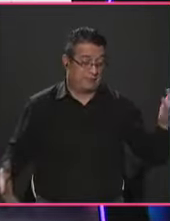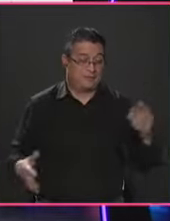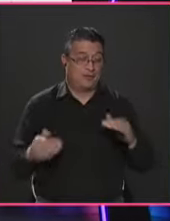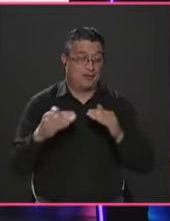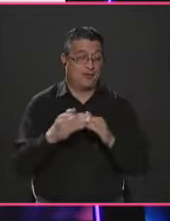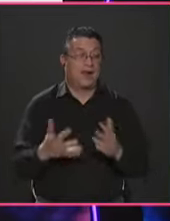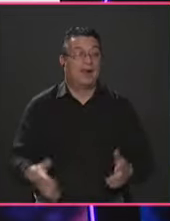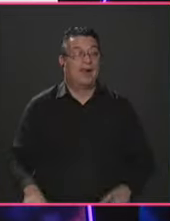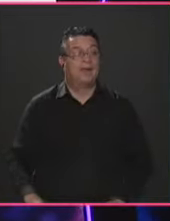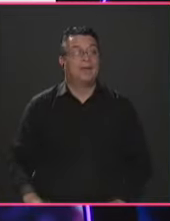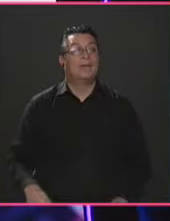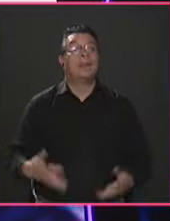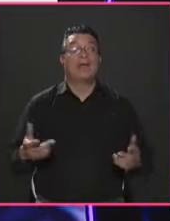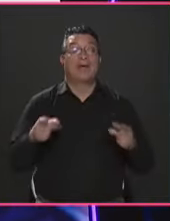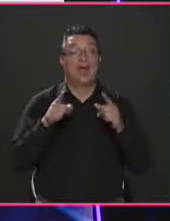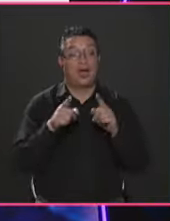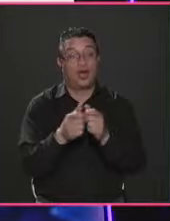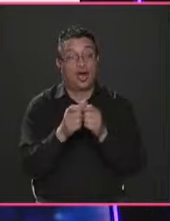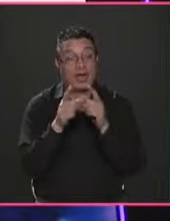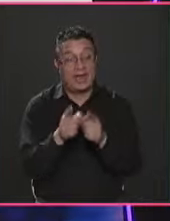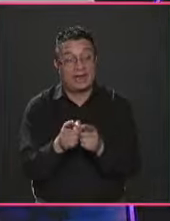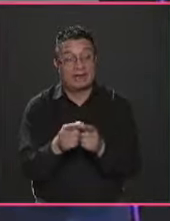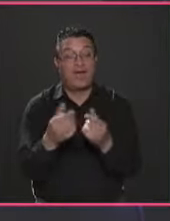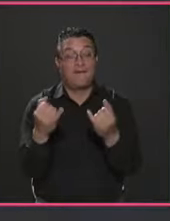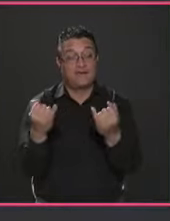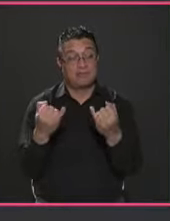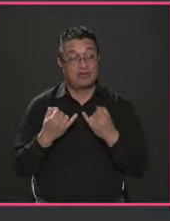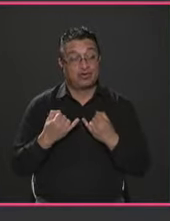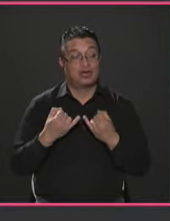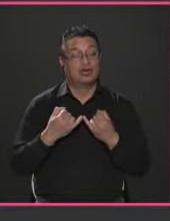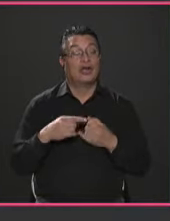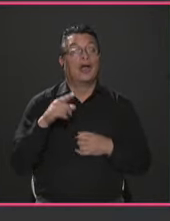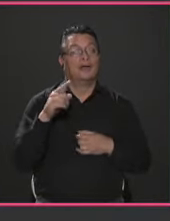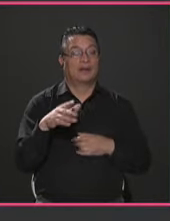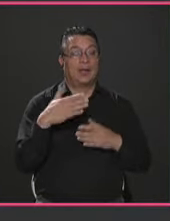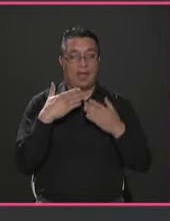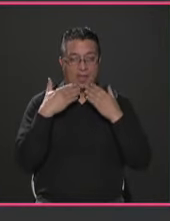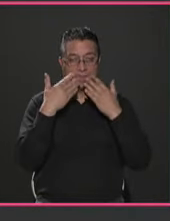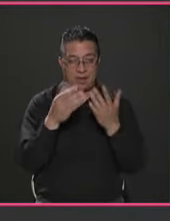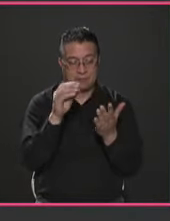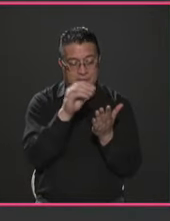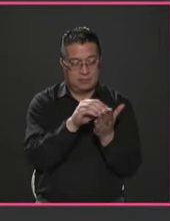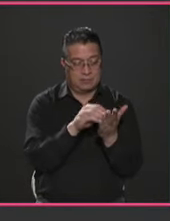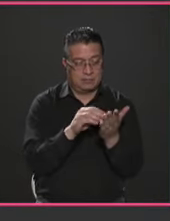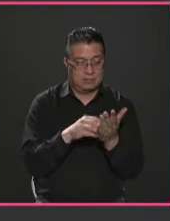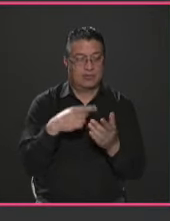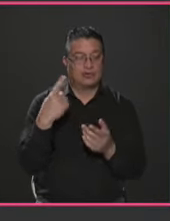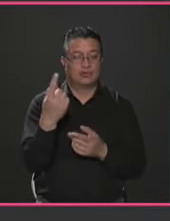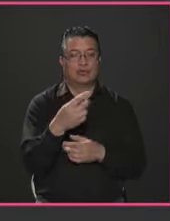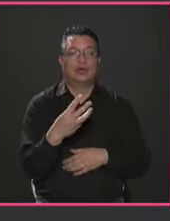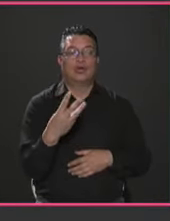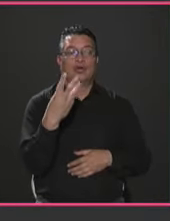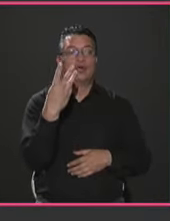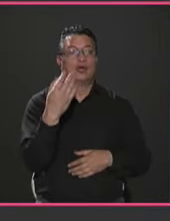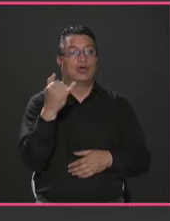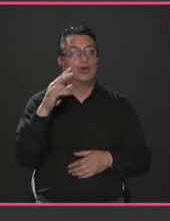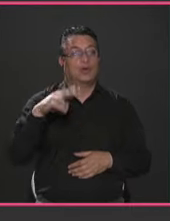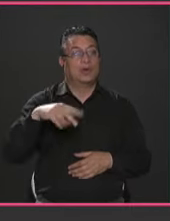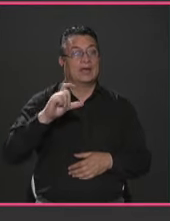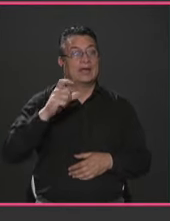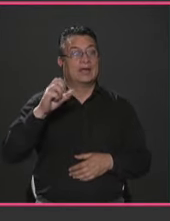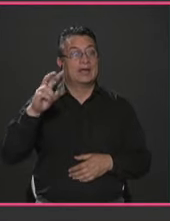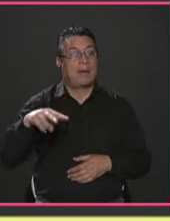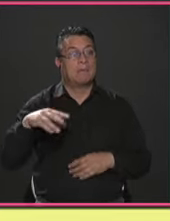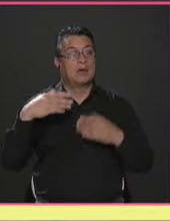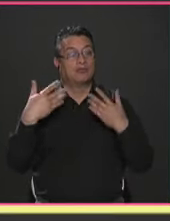videos entonces con esa con esa información le entregamos esos datos a nuestro ensamblador wian y en